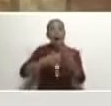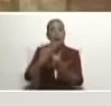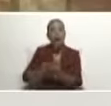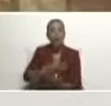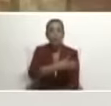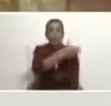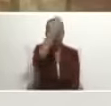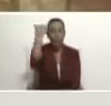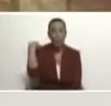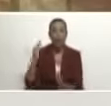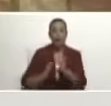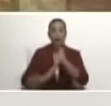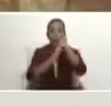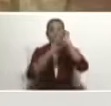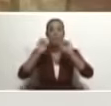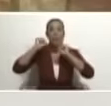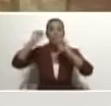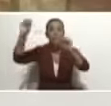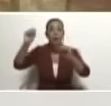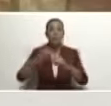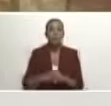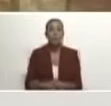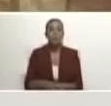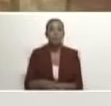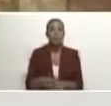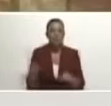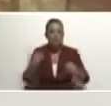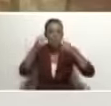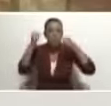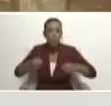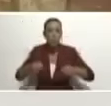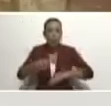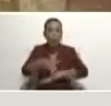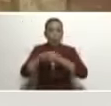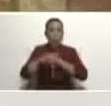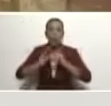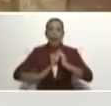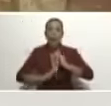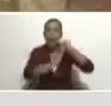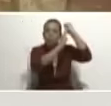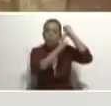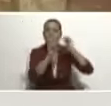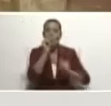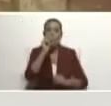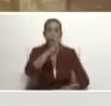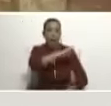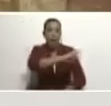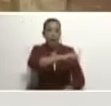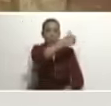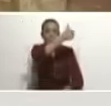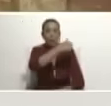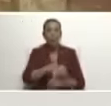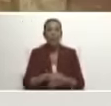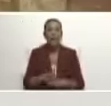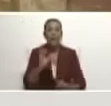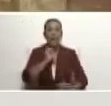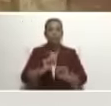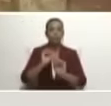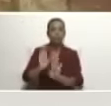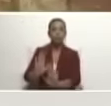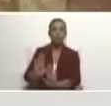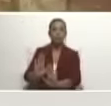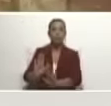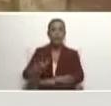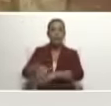los Héroes de la Patria el terror de los ingleses, el gran general que detuvo al